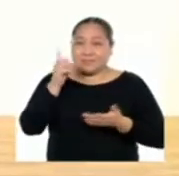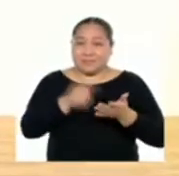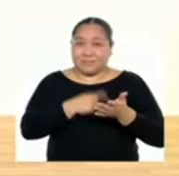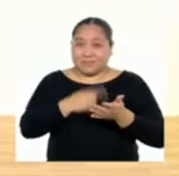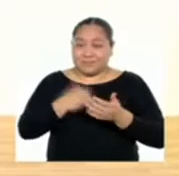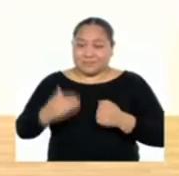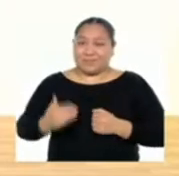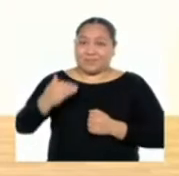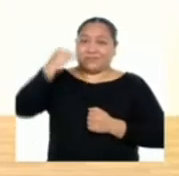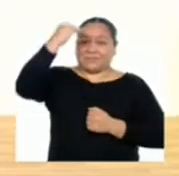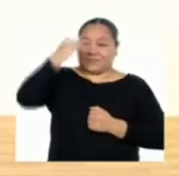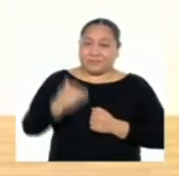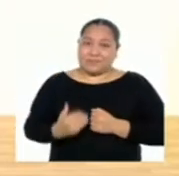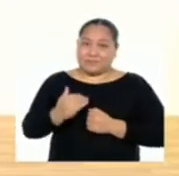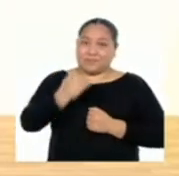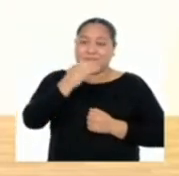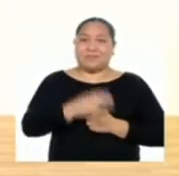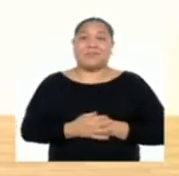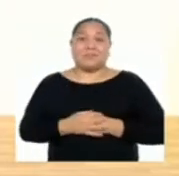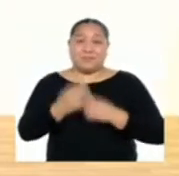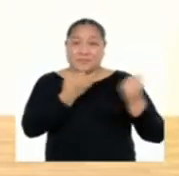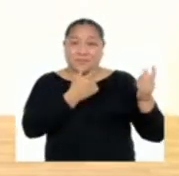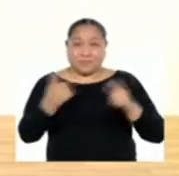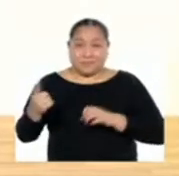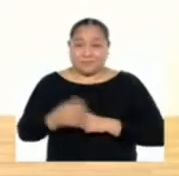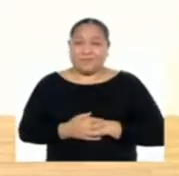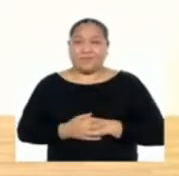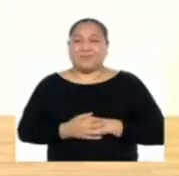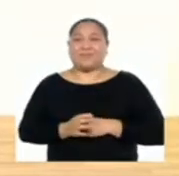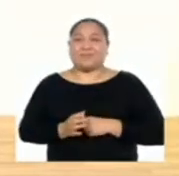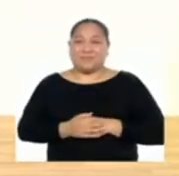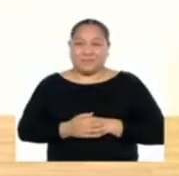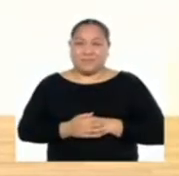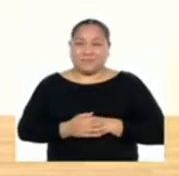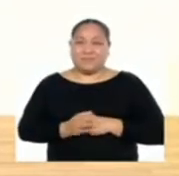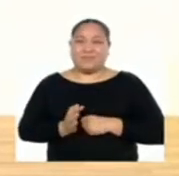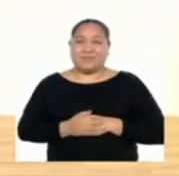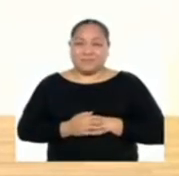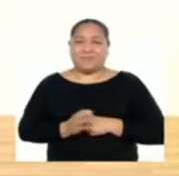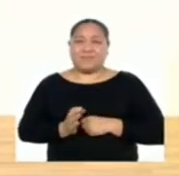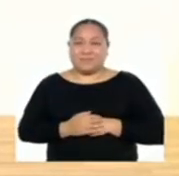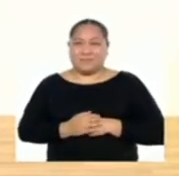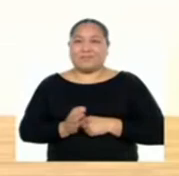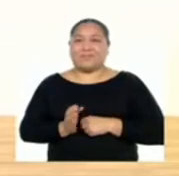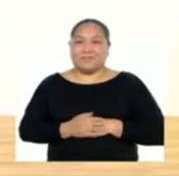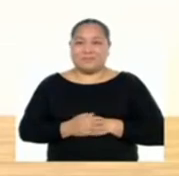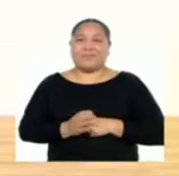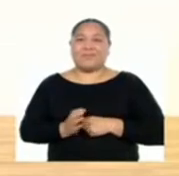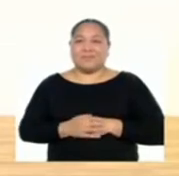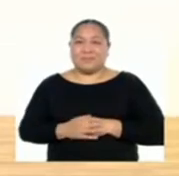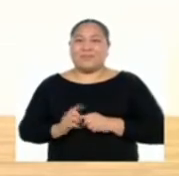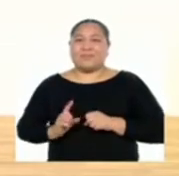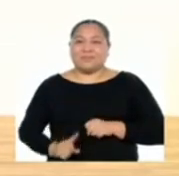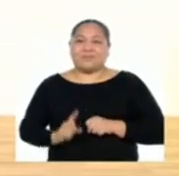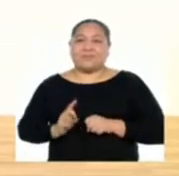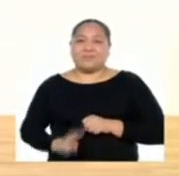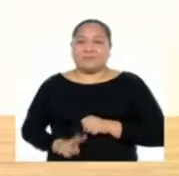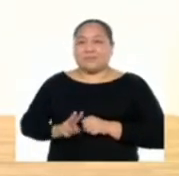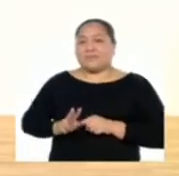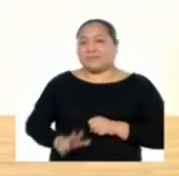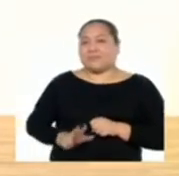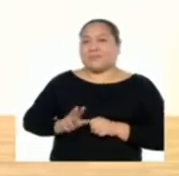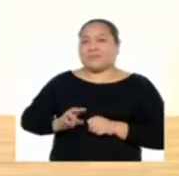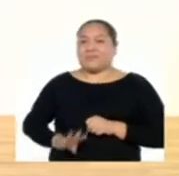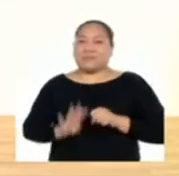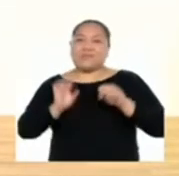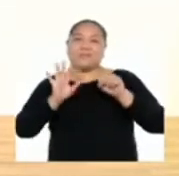2 veces y vamos todo de corrido. ¿Listos? 5, 6, 5, 6, 7, va. Y 1,